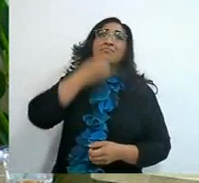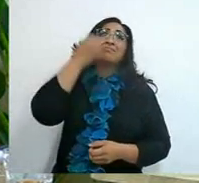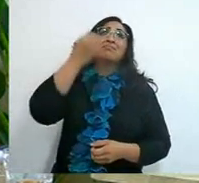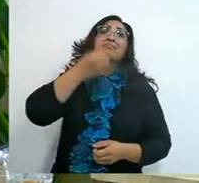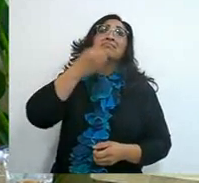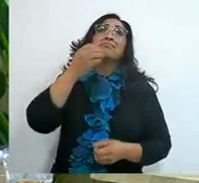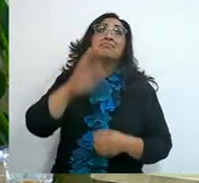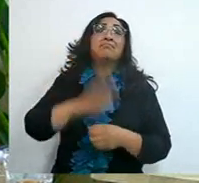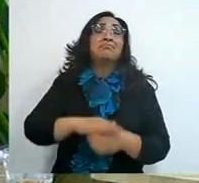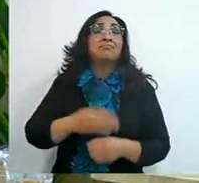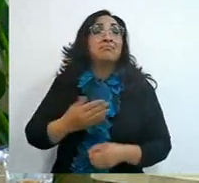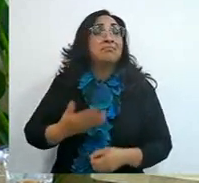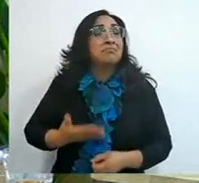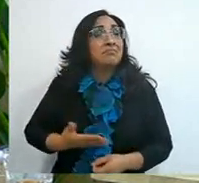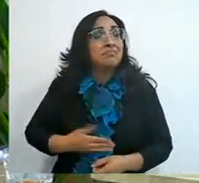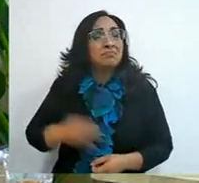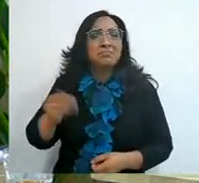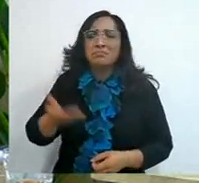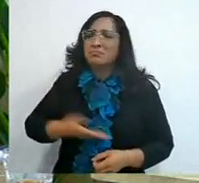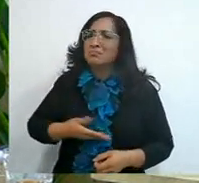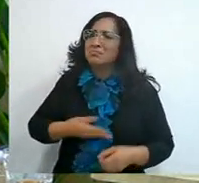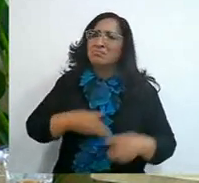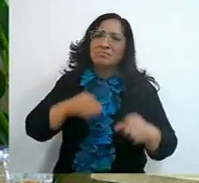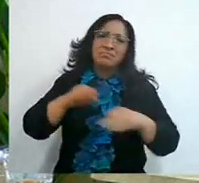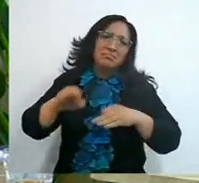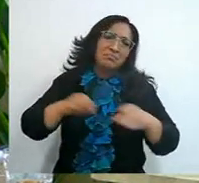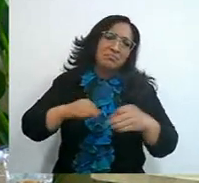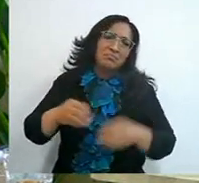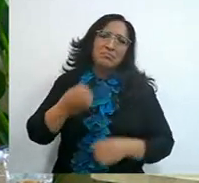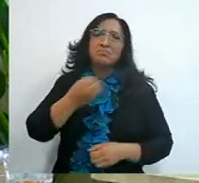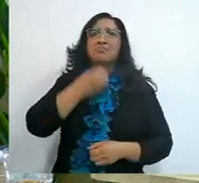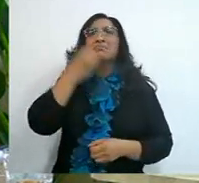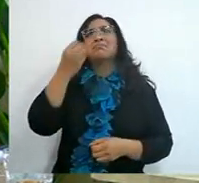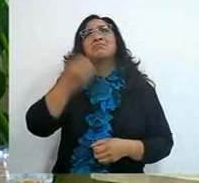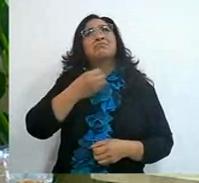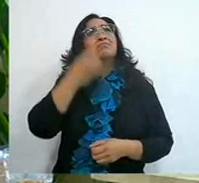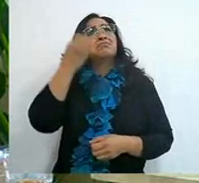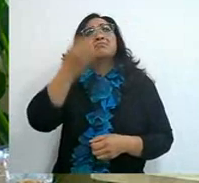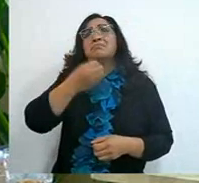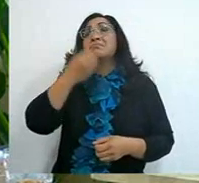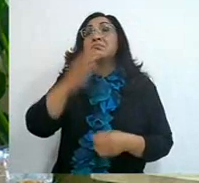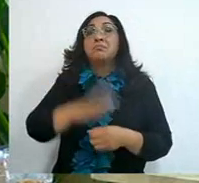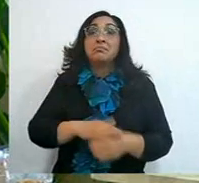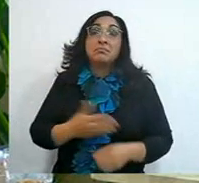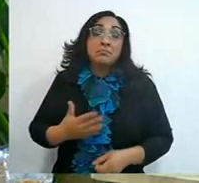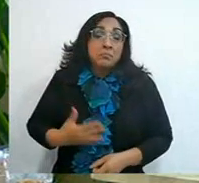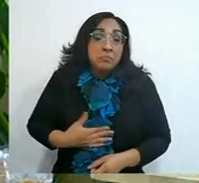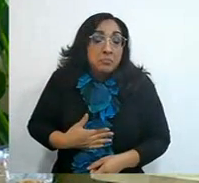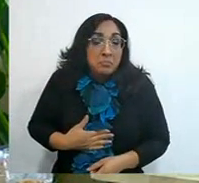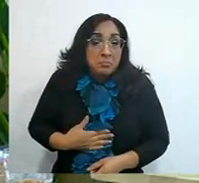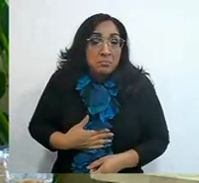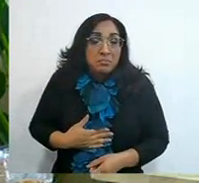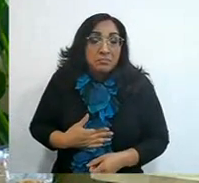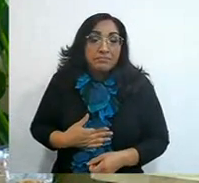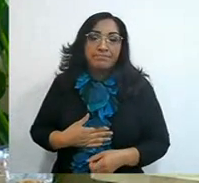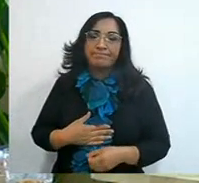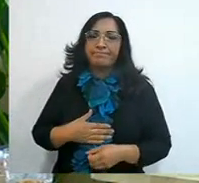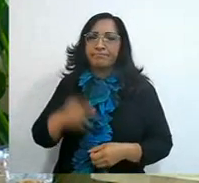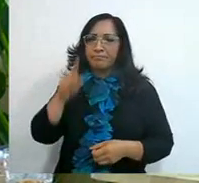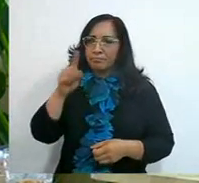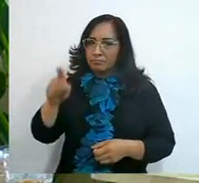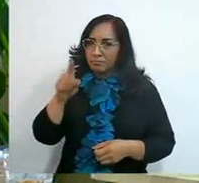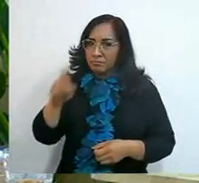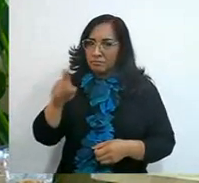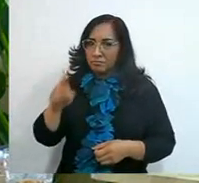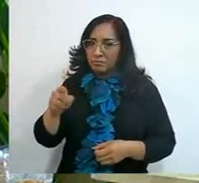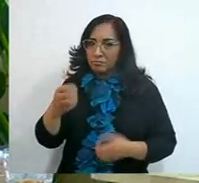porque no tengo trabajo, ore por mí porque me pasa. ¿Ya se examinó? ¿Ya se examinó si